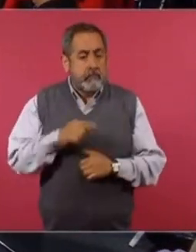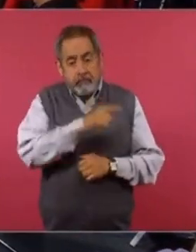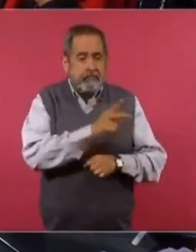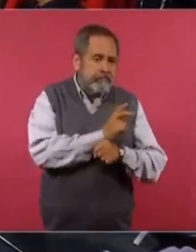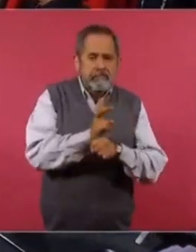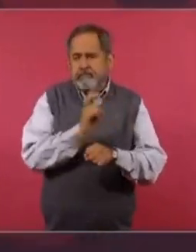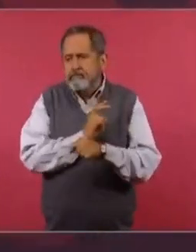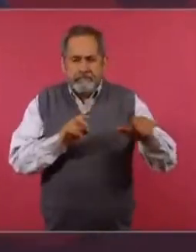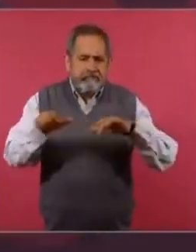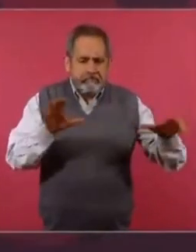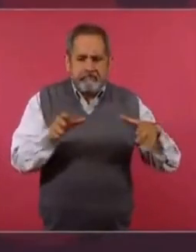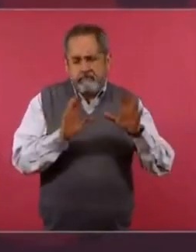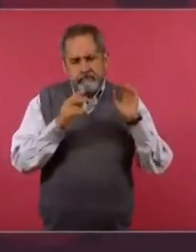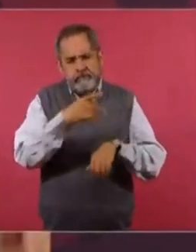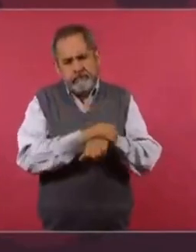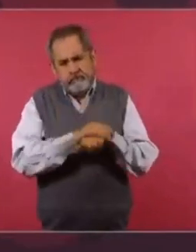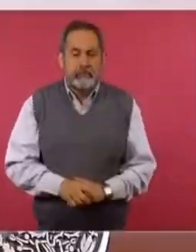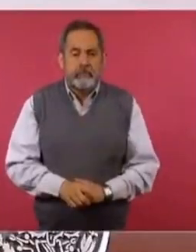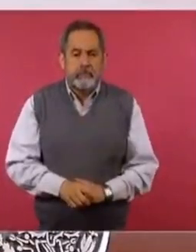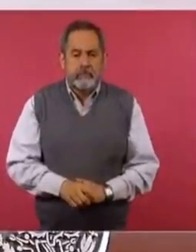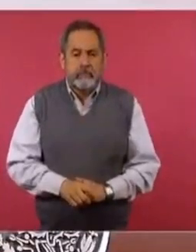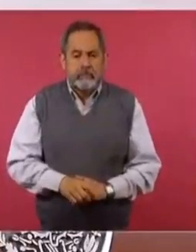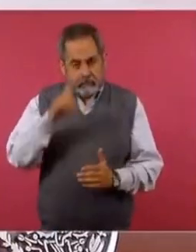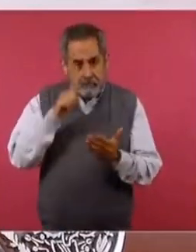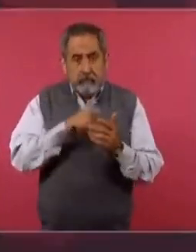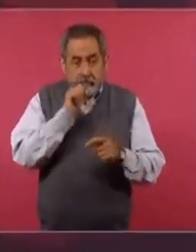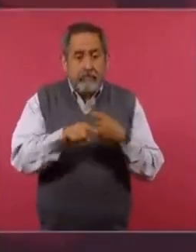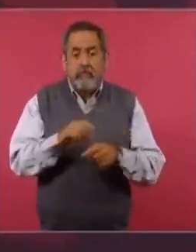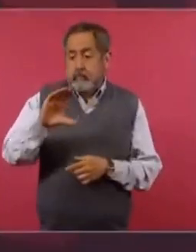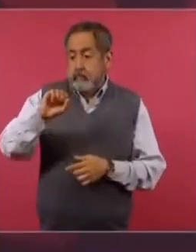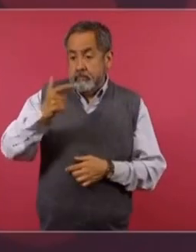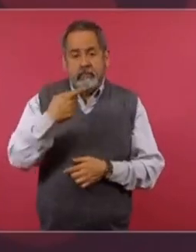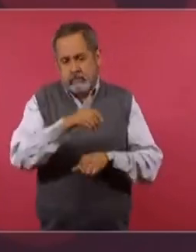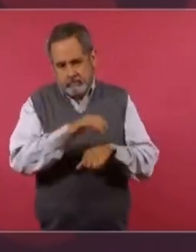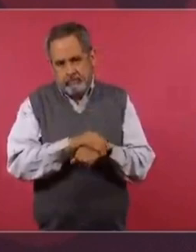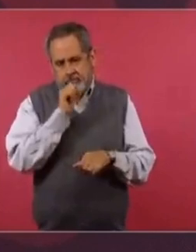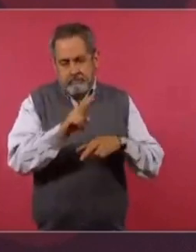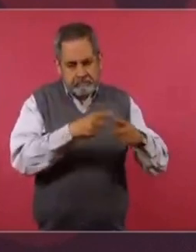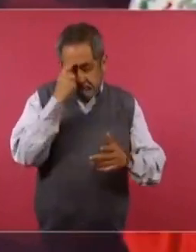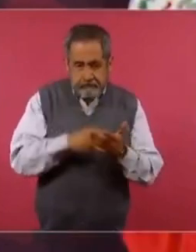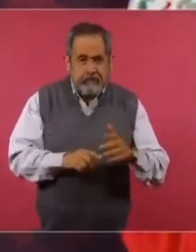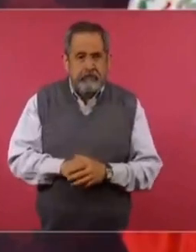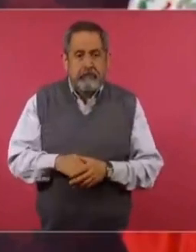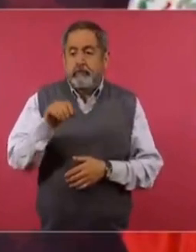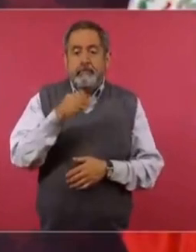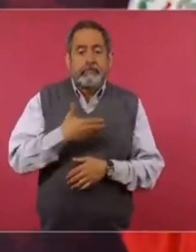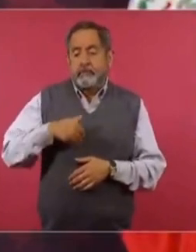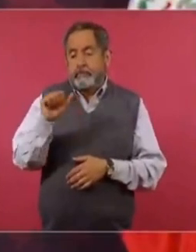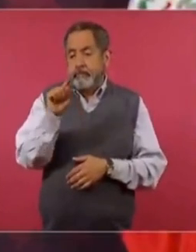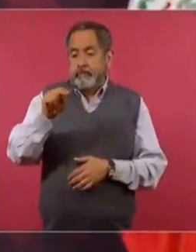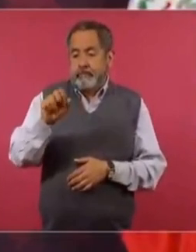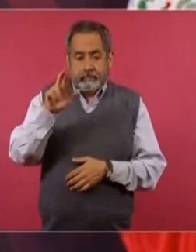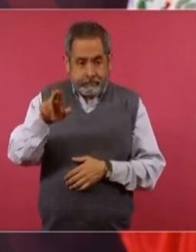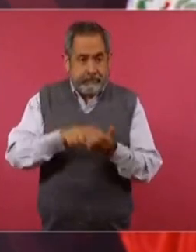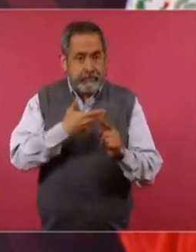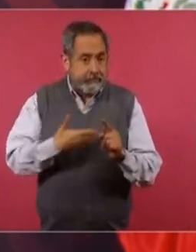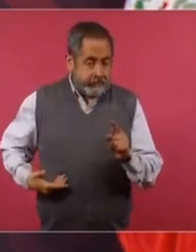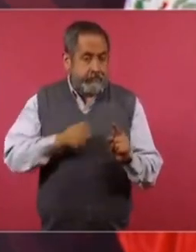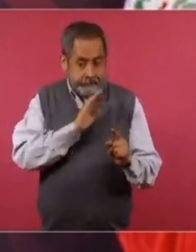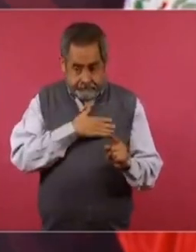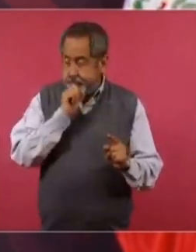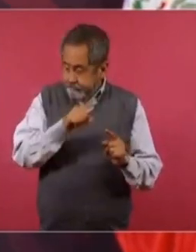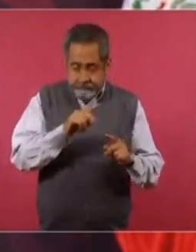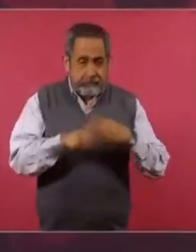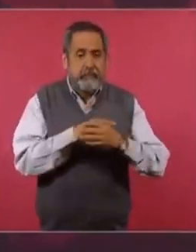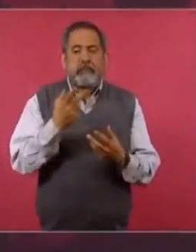Invitó a sus amigos, creo que Salinas es su amigo, y Aznar, el que fue presidente de